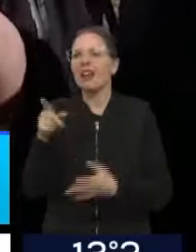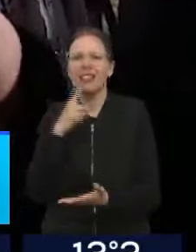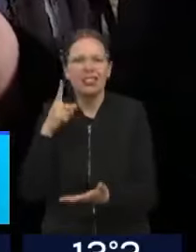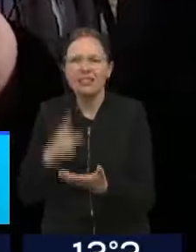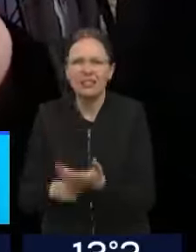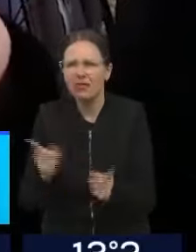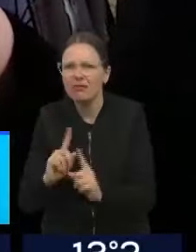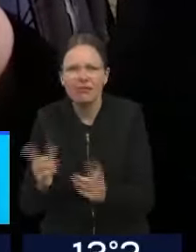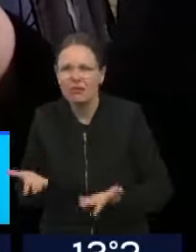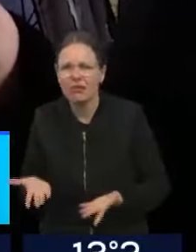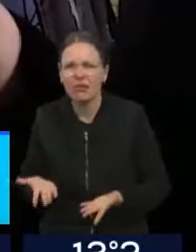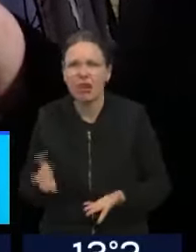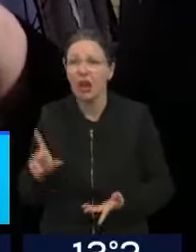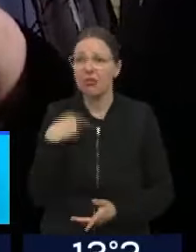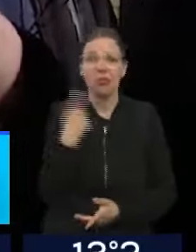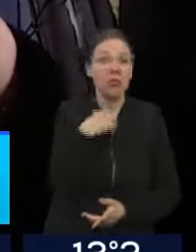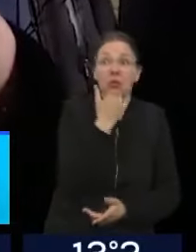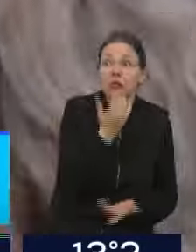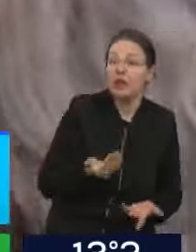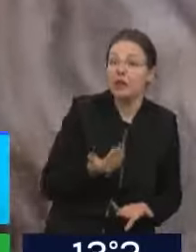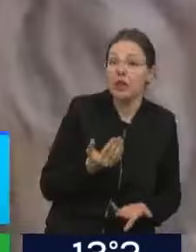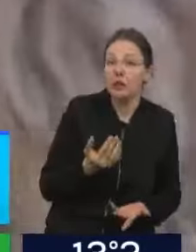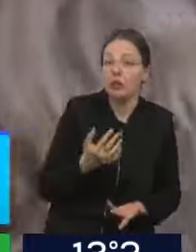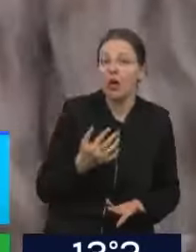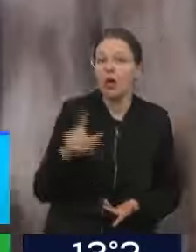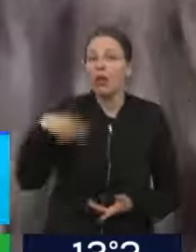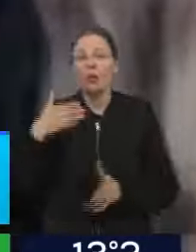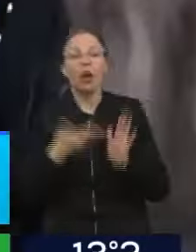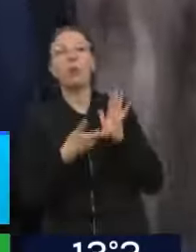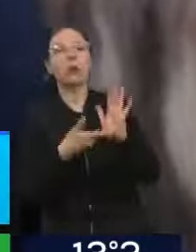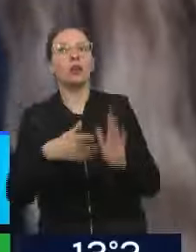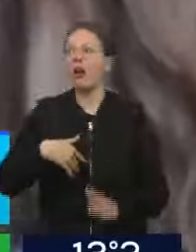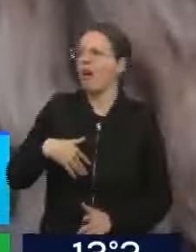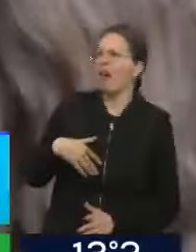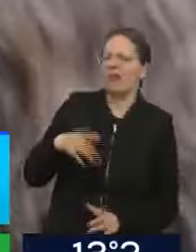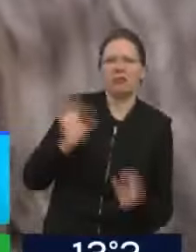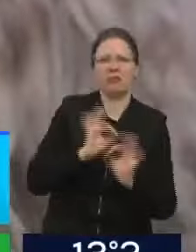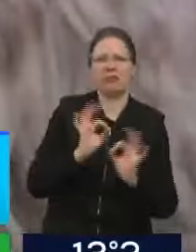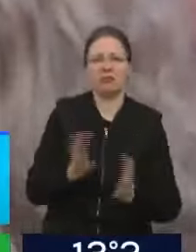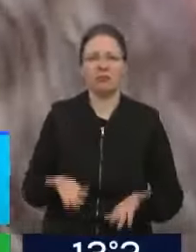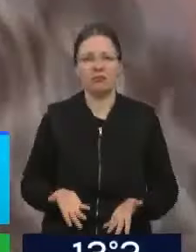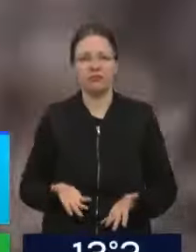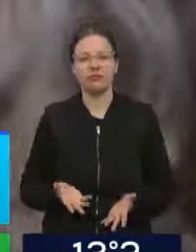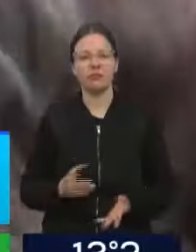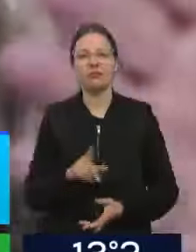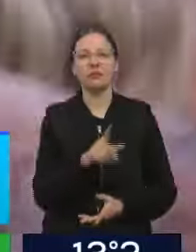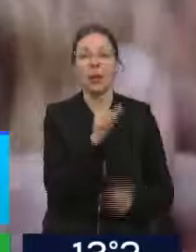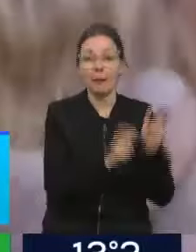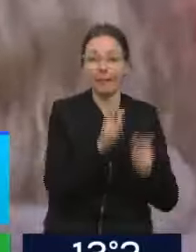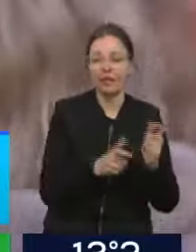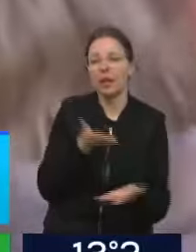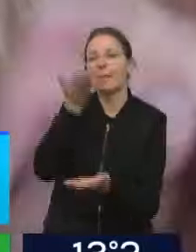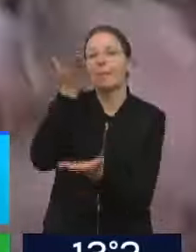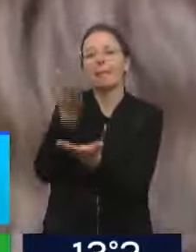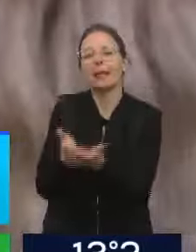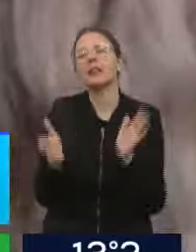que fue la de la lucha, que nadie se enteró hasta que salió. Integrantes de la multisectorial le entregaron un petitorio al intendente de San Rafael para